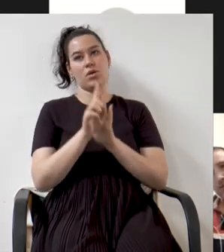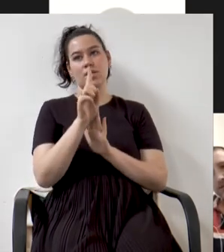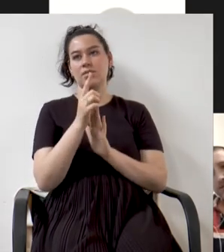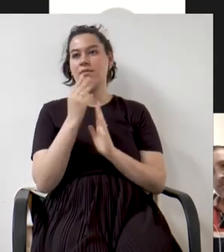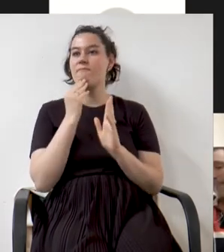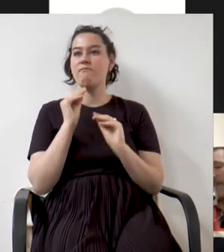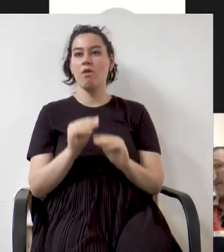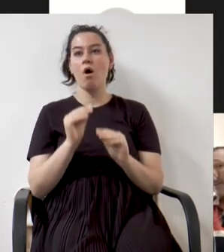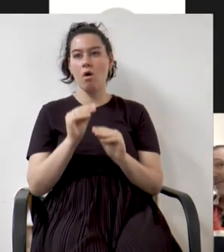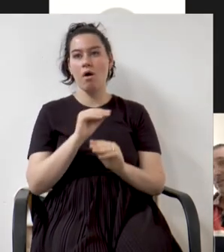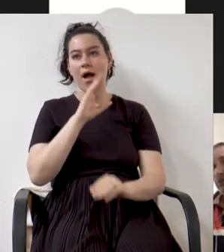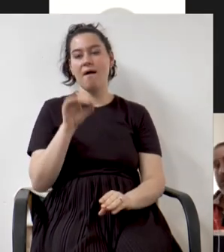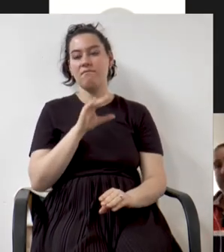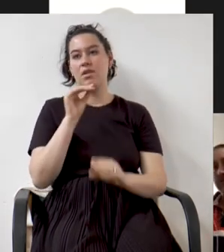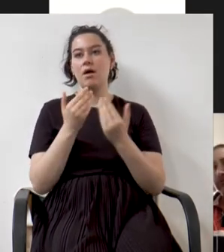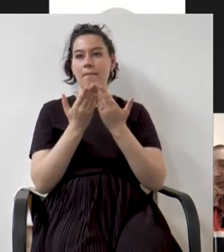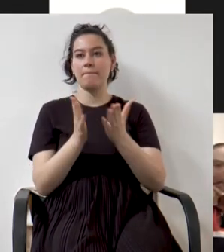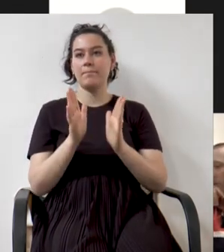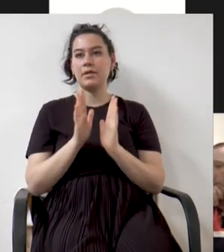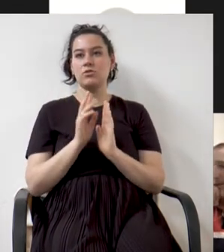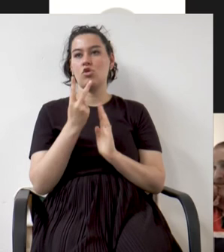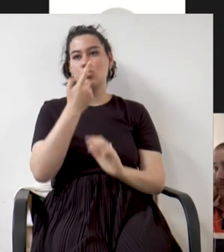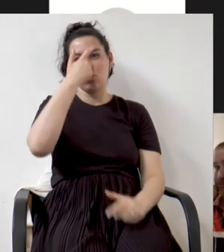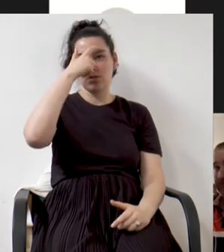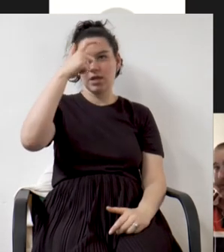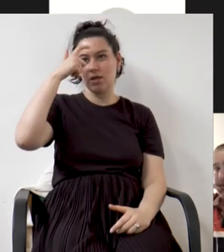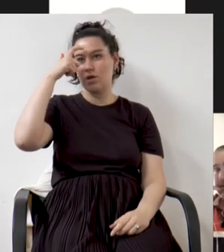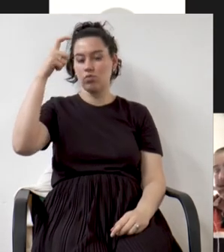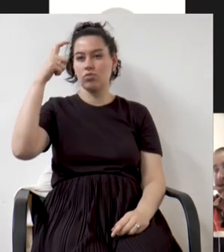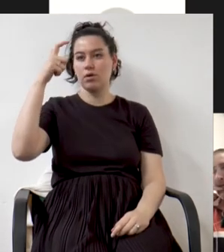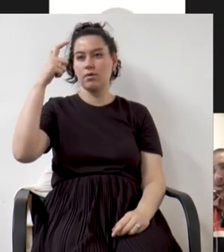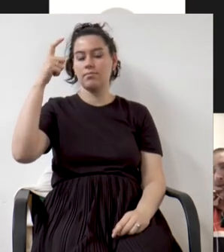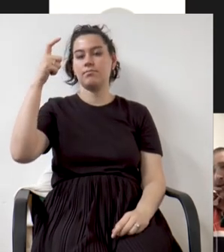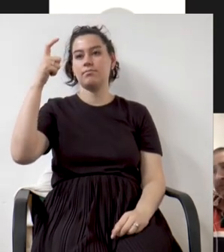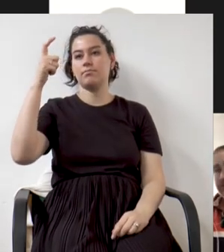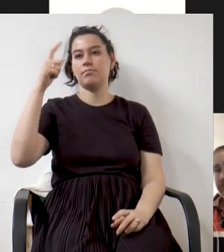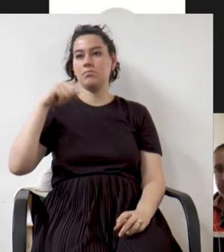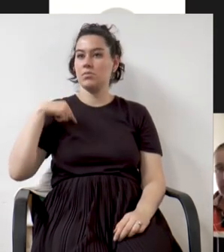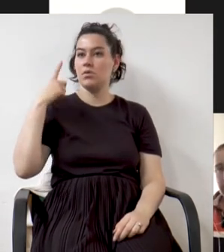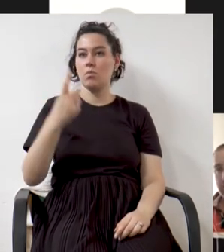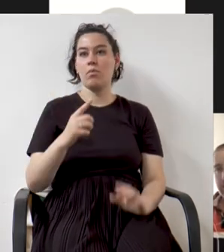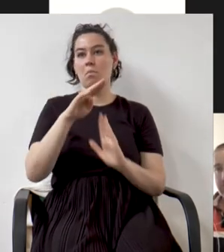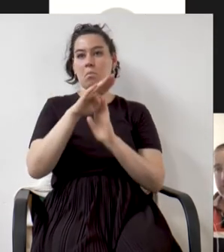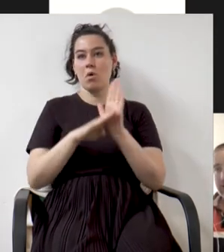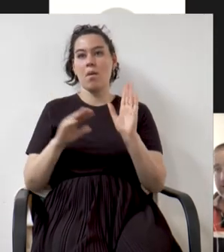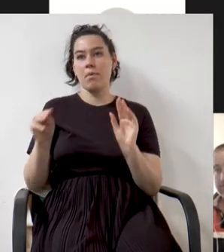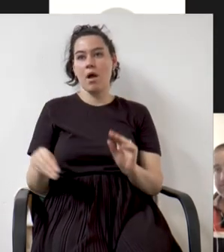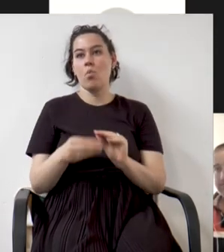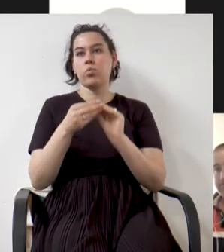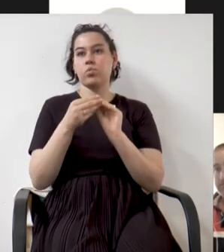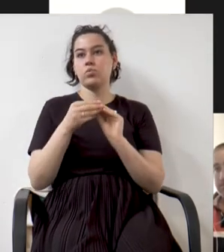poco, que empezó siendo dos tecnicaturas, y después hizo un programa conjunto a NEPU del